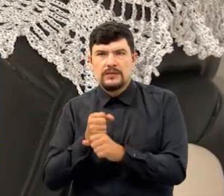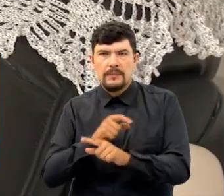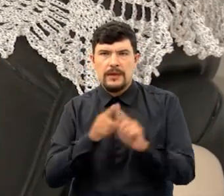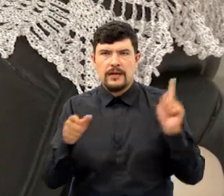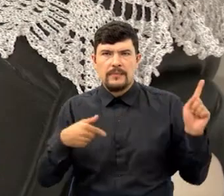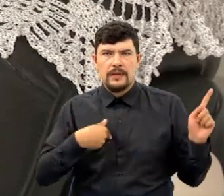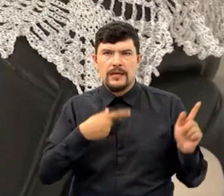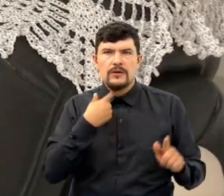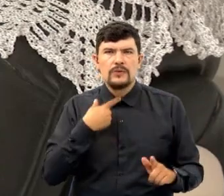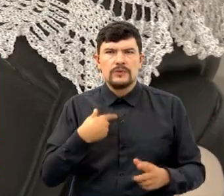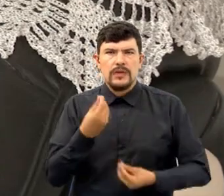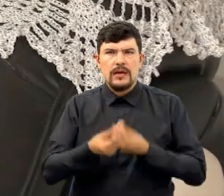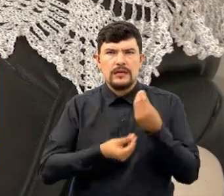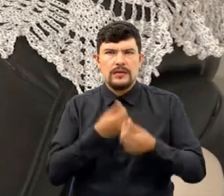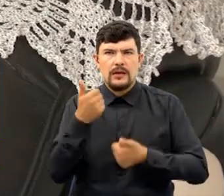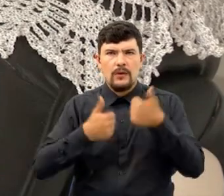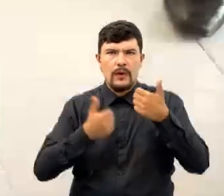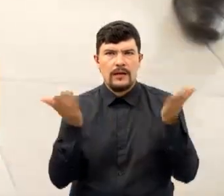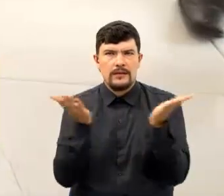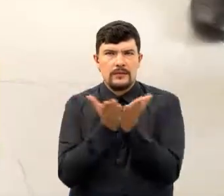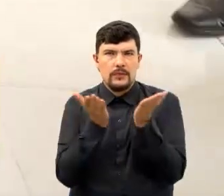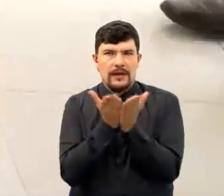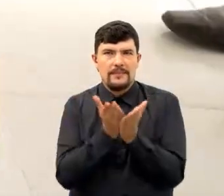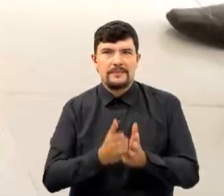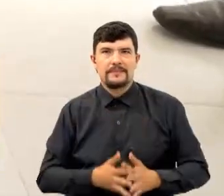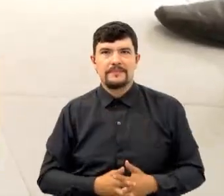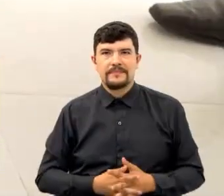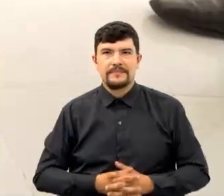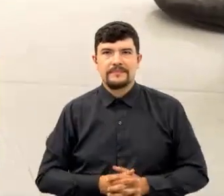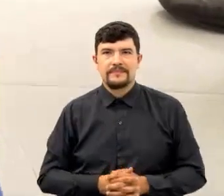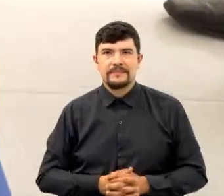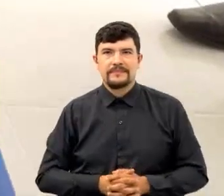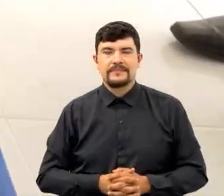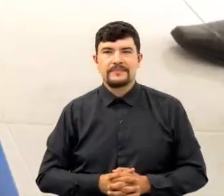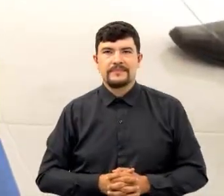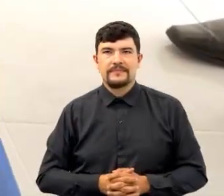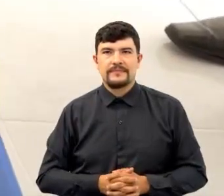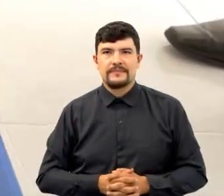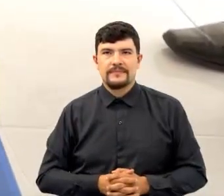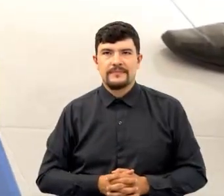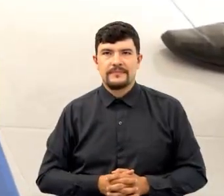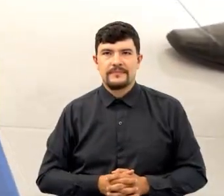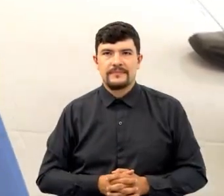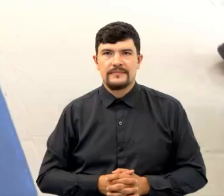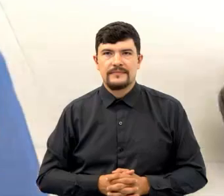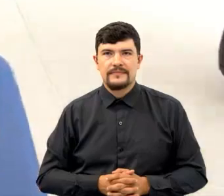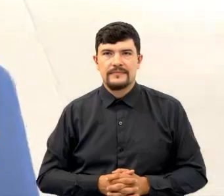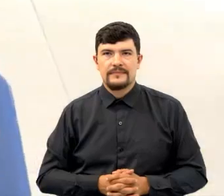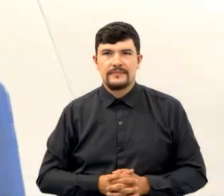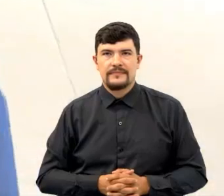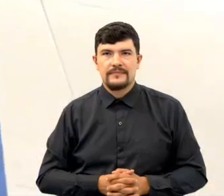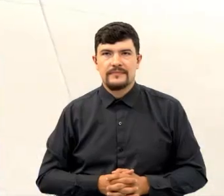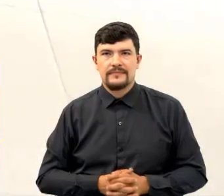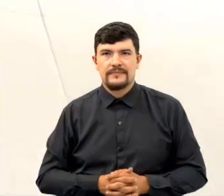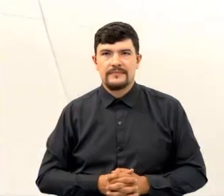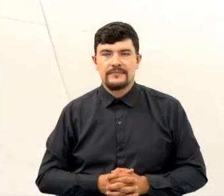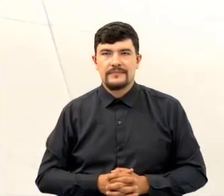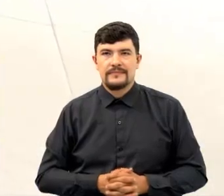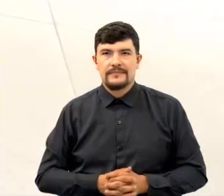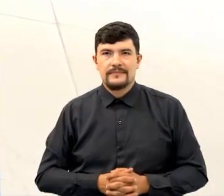hacer es estudiar. And the solar system, Mercury, Venus,